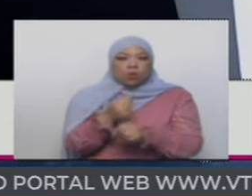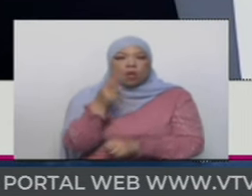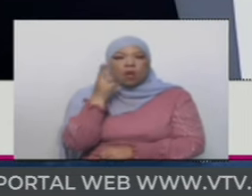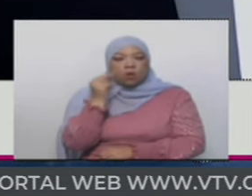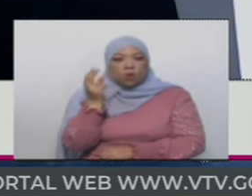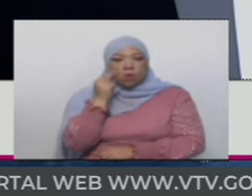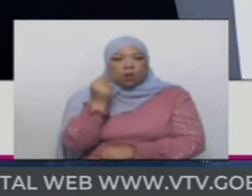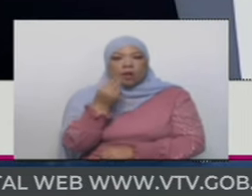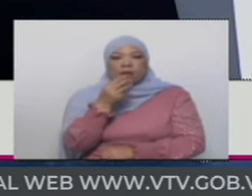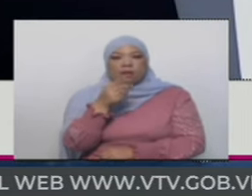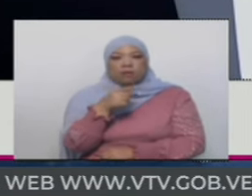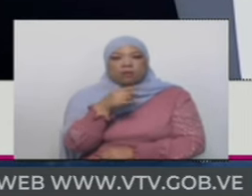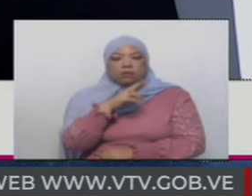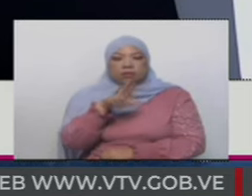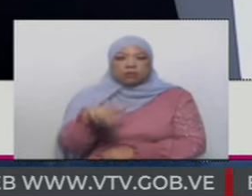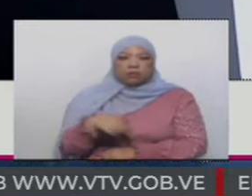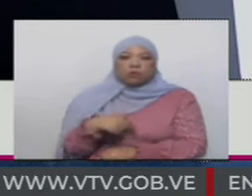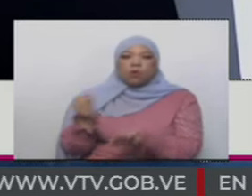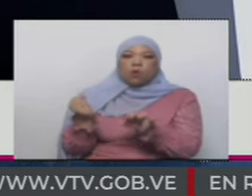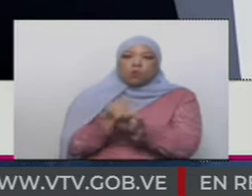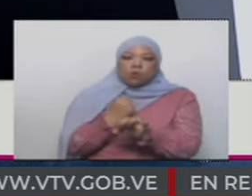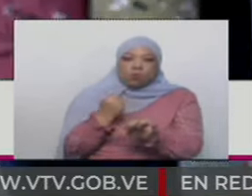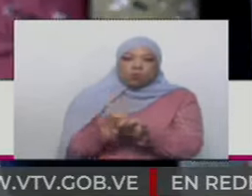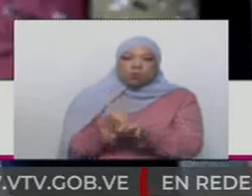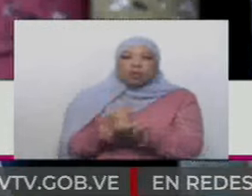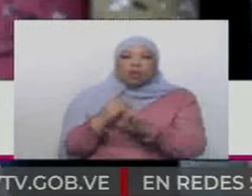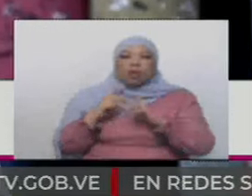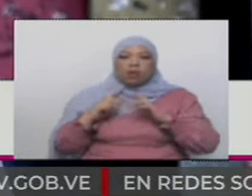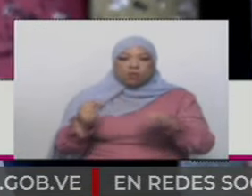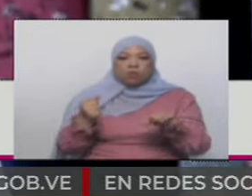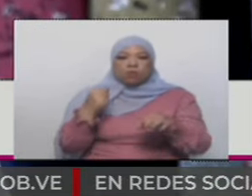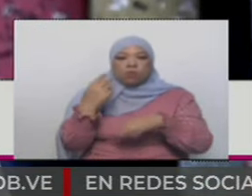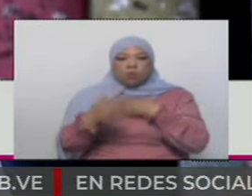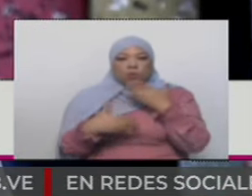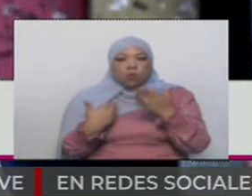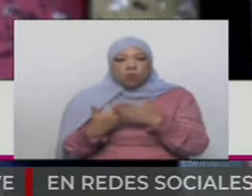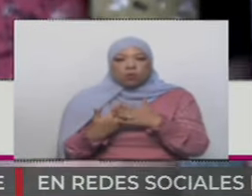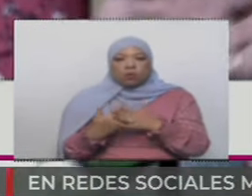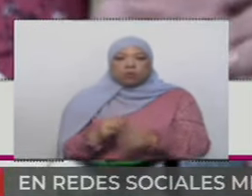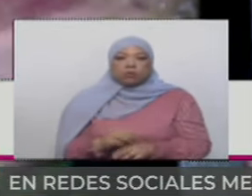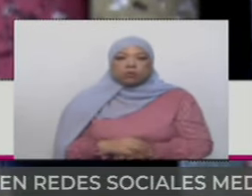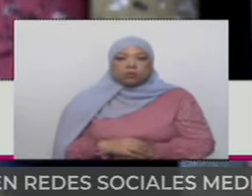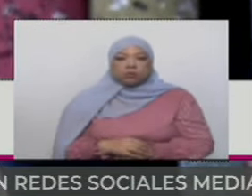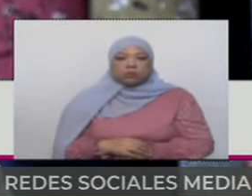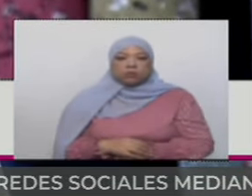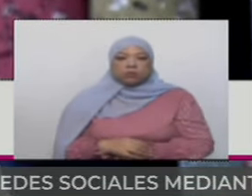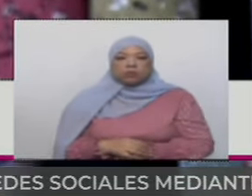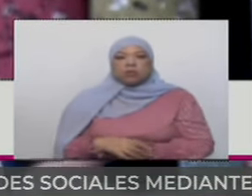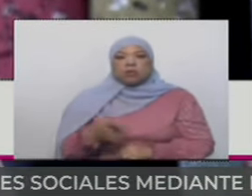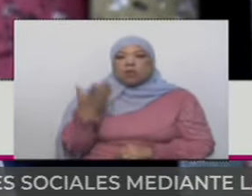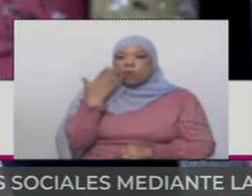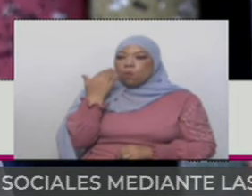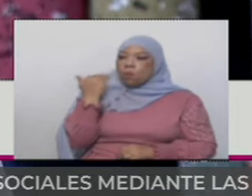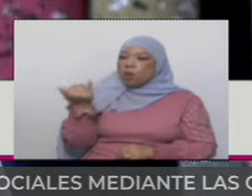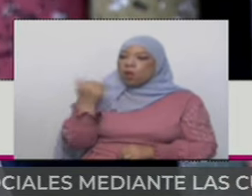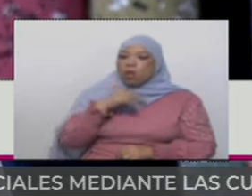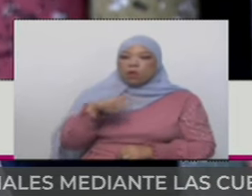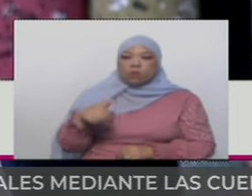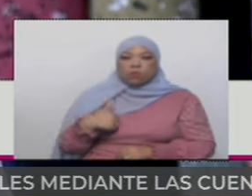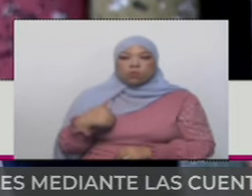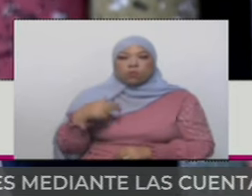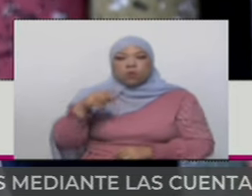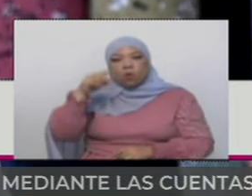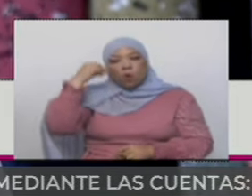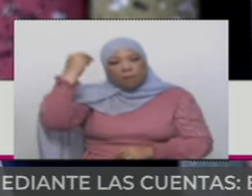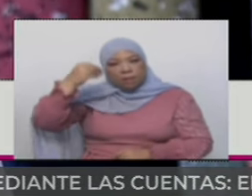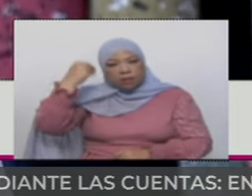consulta con los trabajadores, las bases. Y bueno, y al frente usted dándonos esa